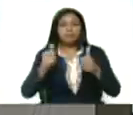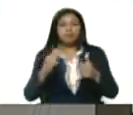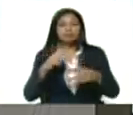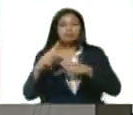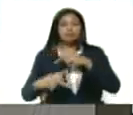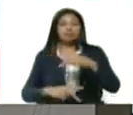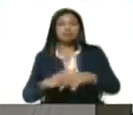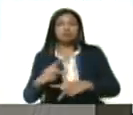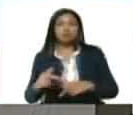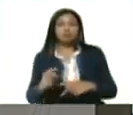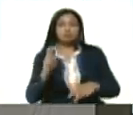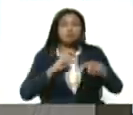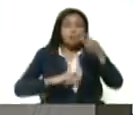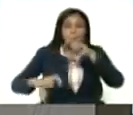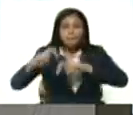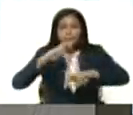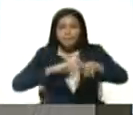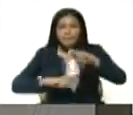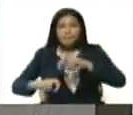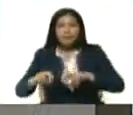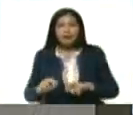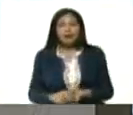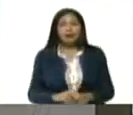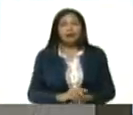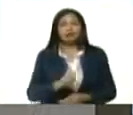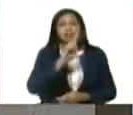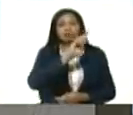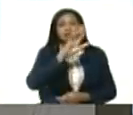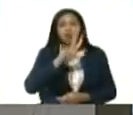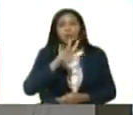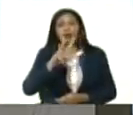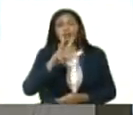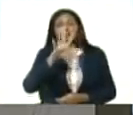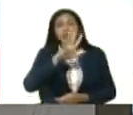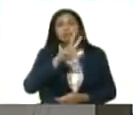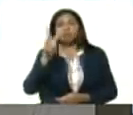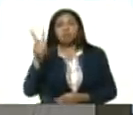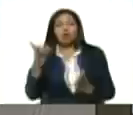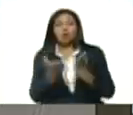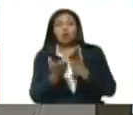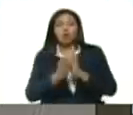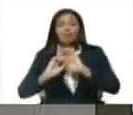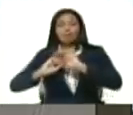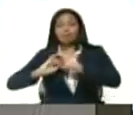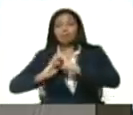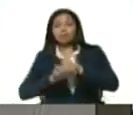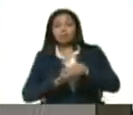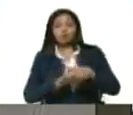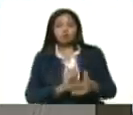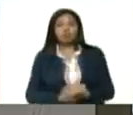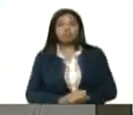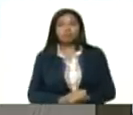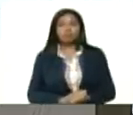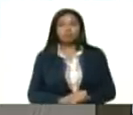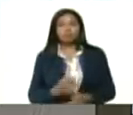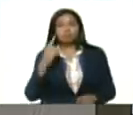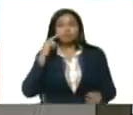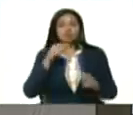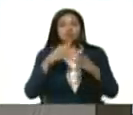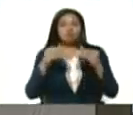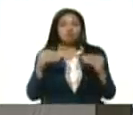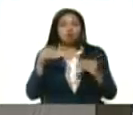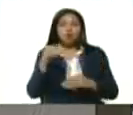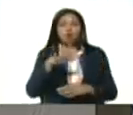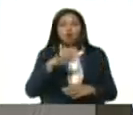de inspección a las 152 escuelas de béisbol que están diseminadas en todo el